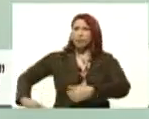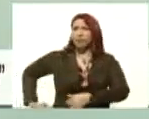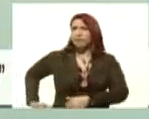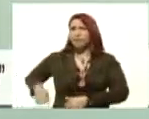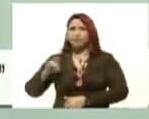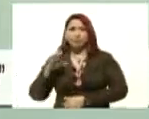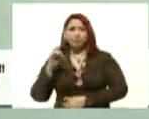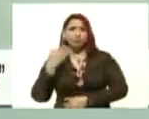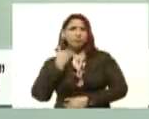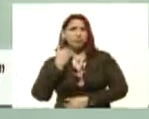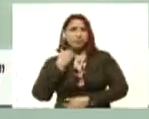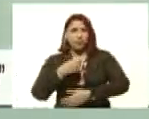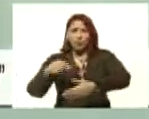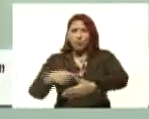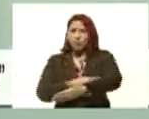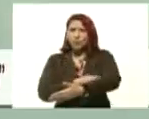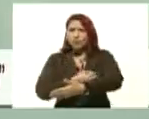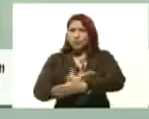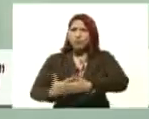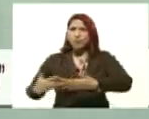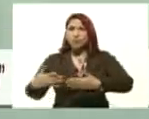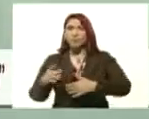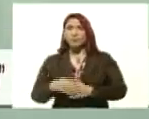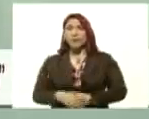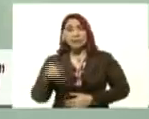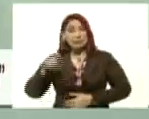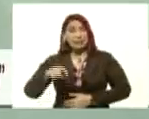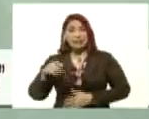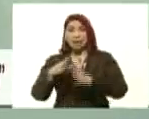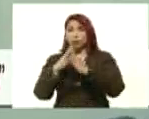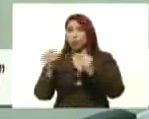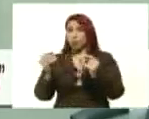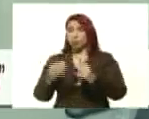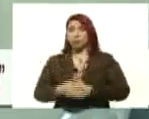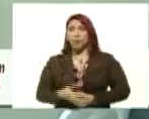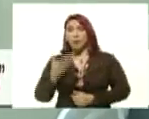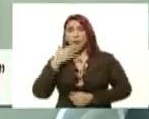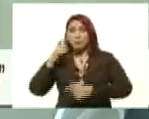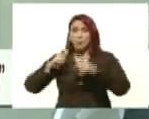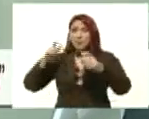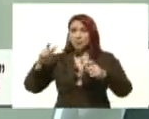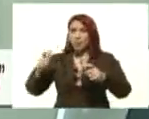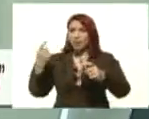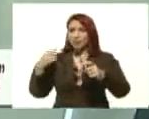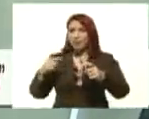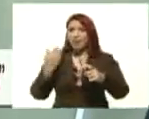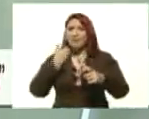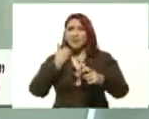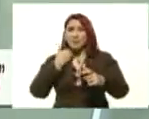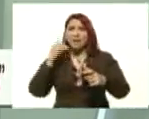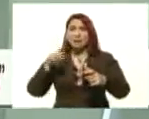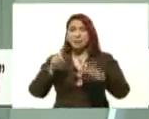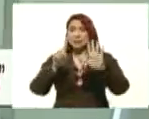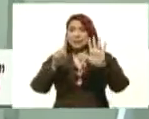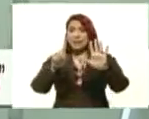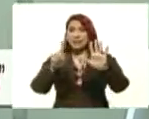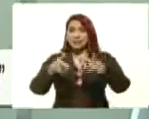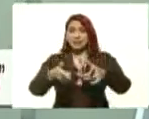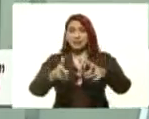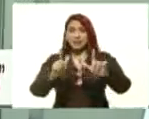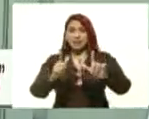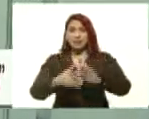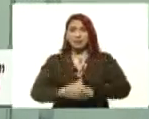necesidad en todas partes, el tema de las personas que tienen padecimientos, y aquí va a haber 6 sillones de